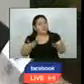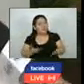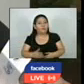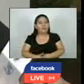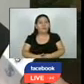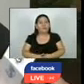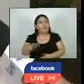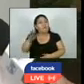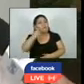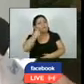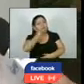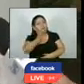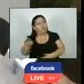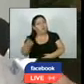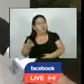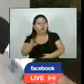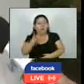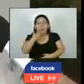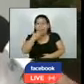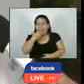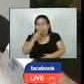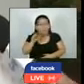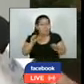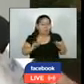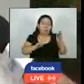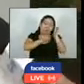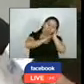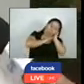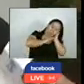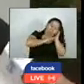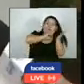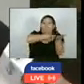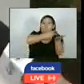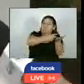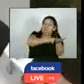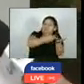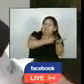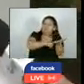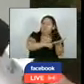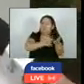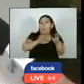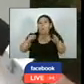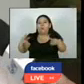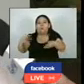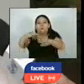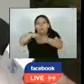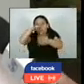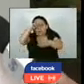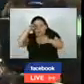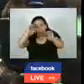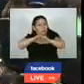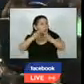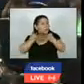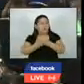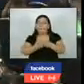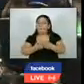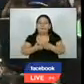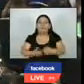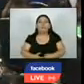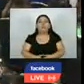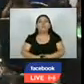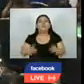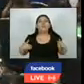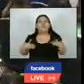¿verdad? Y que lo vemos también en falta de sueño, por ejemplo, la falta de integración en trabajo en el equipo y que incluso...